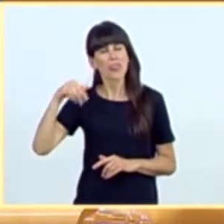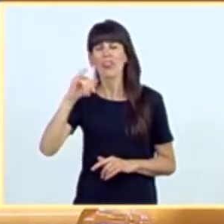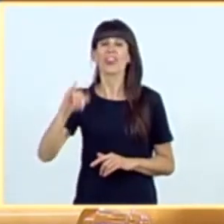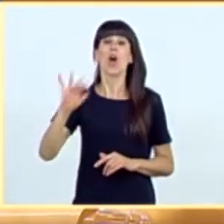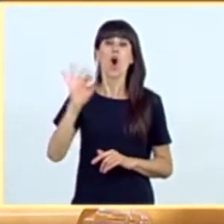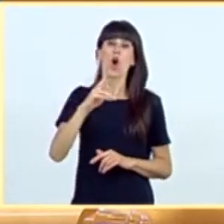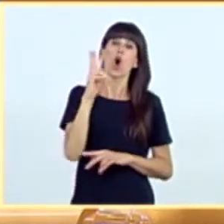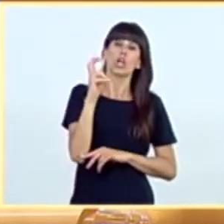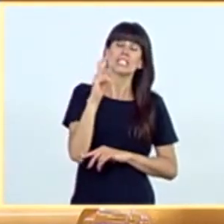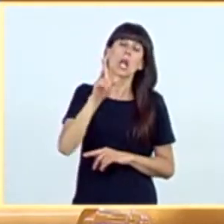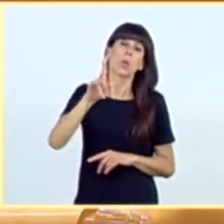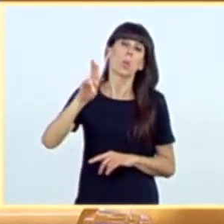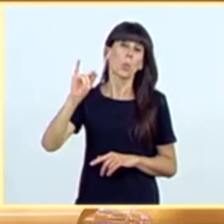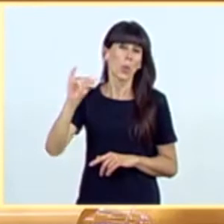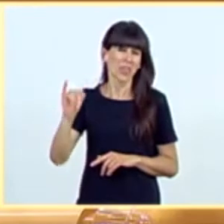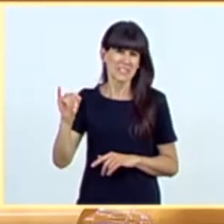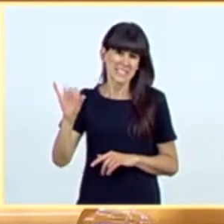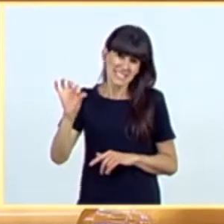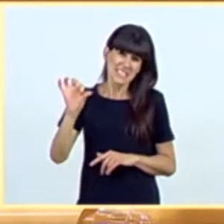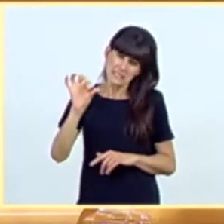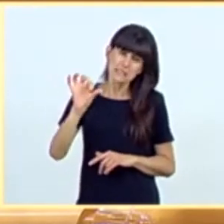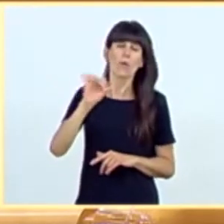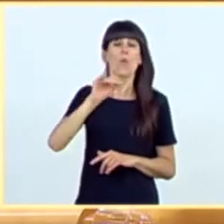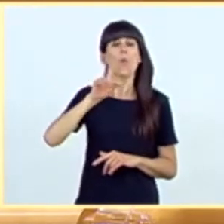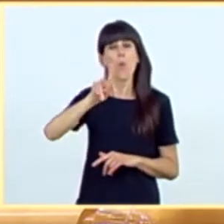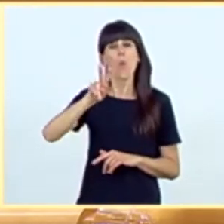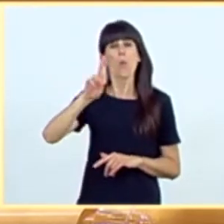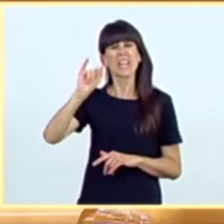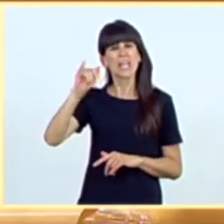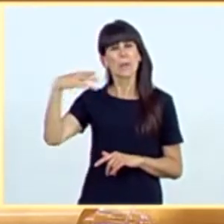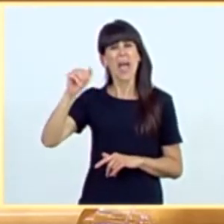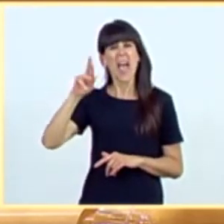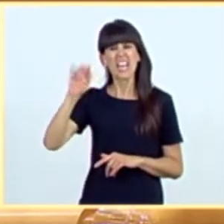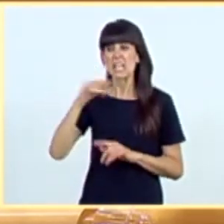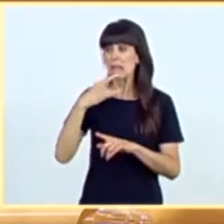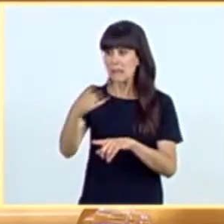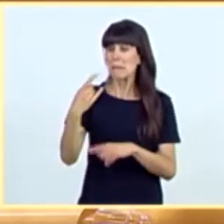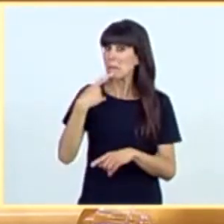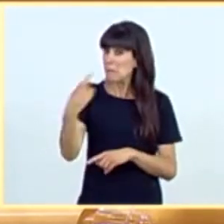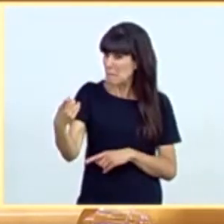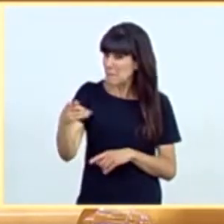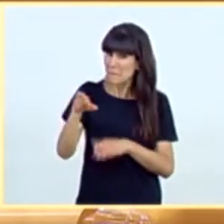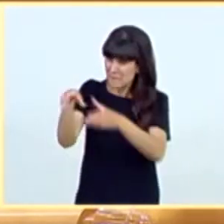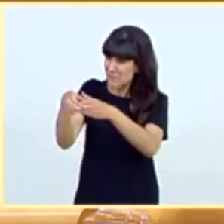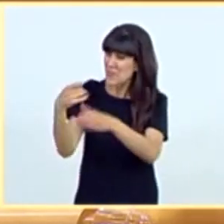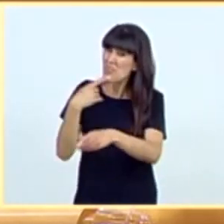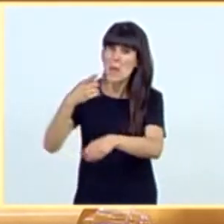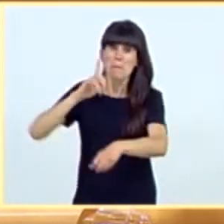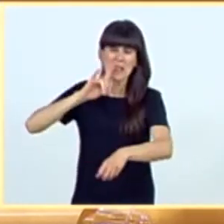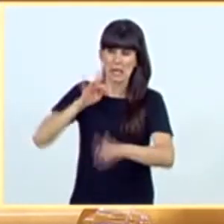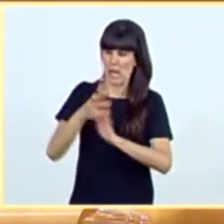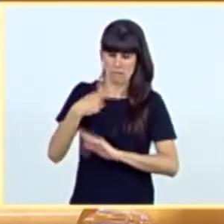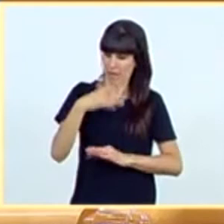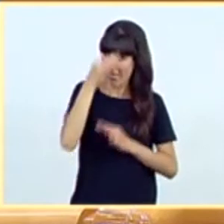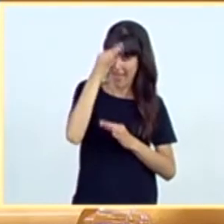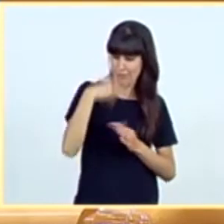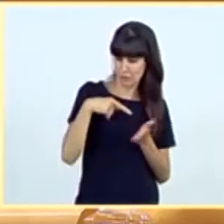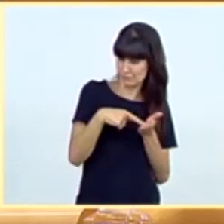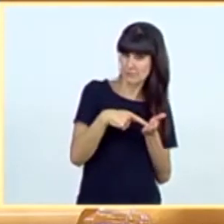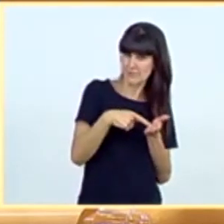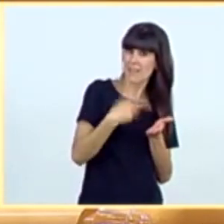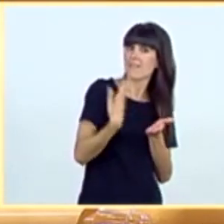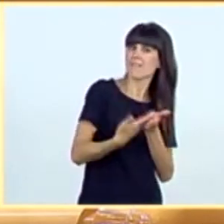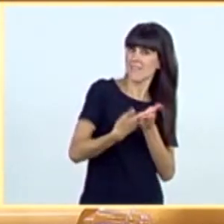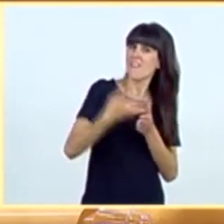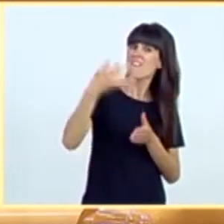que sus señorías del Partido Popular repitan que mentira, estos son datos oficiales contrastados frente a las